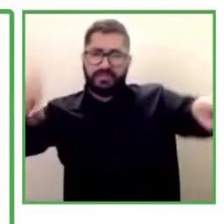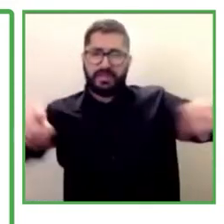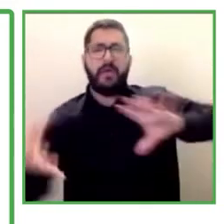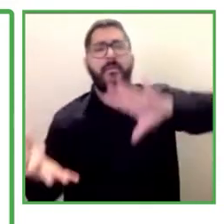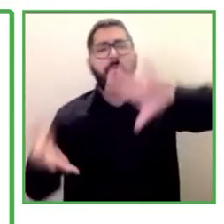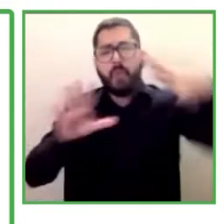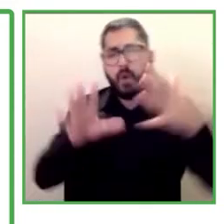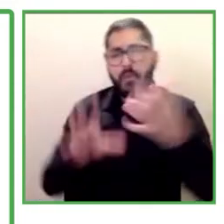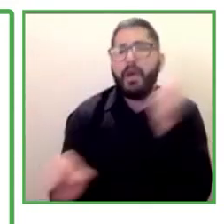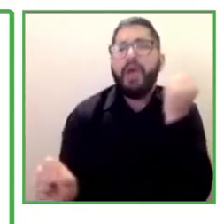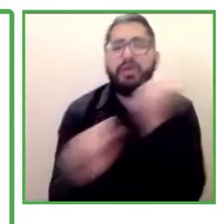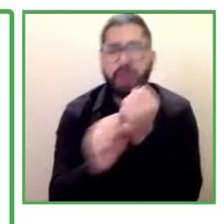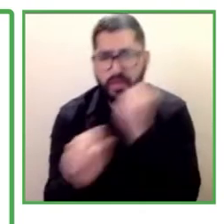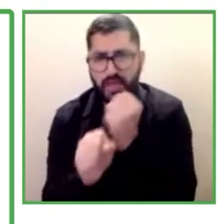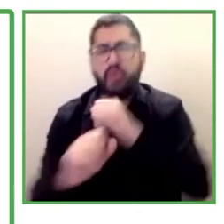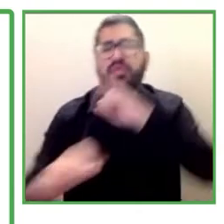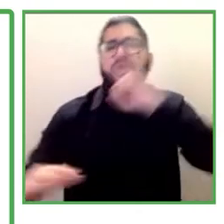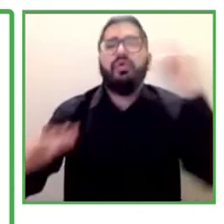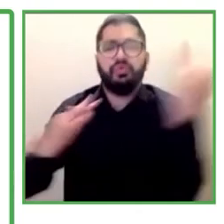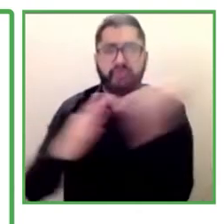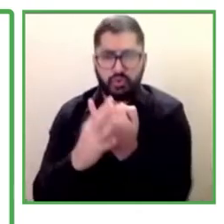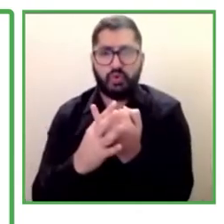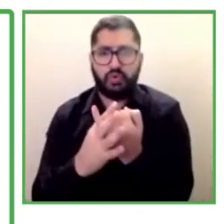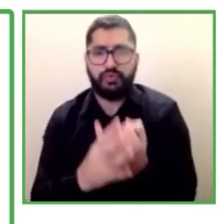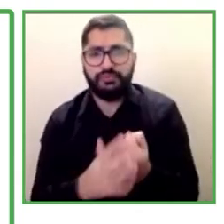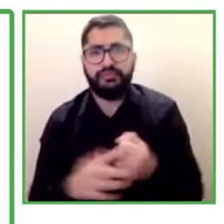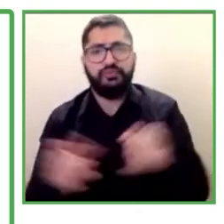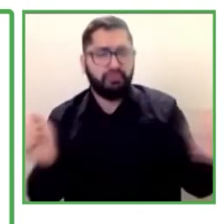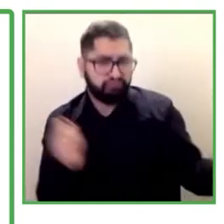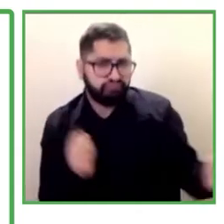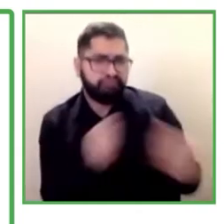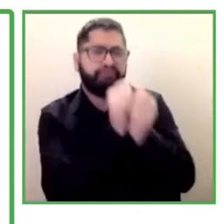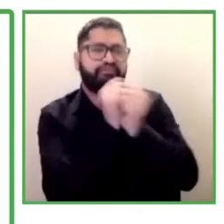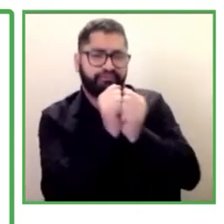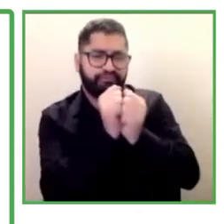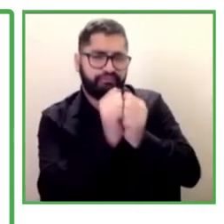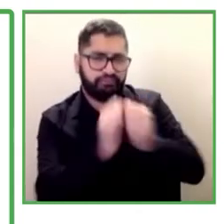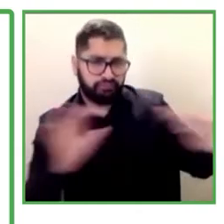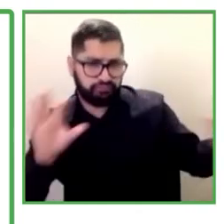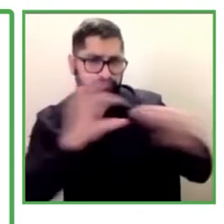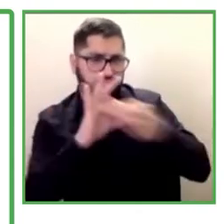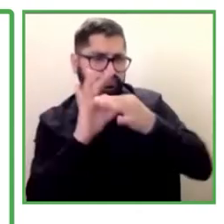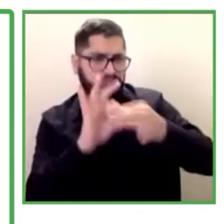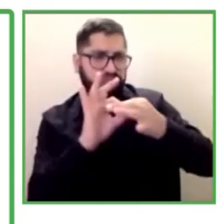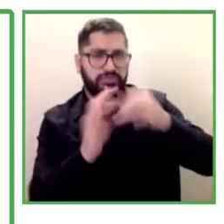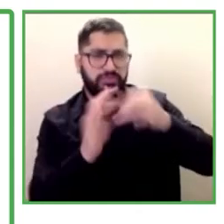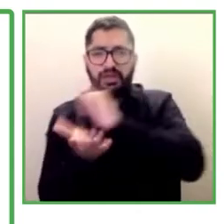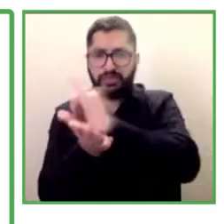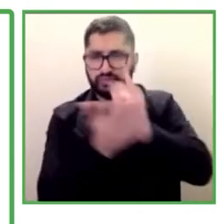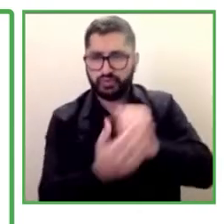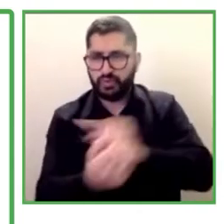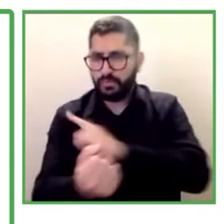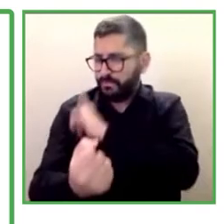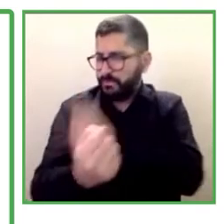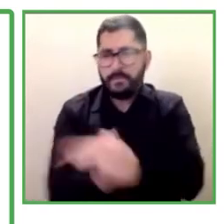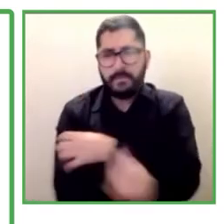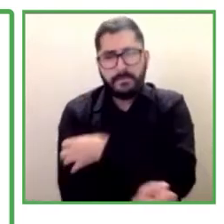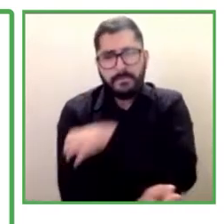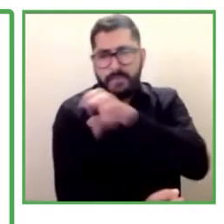con esas instituciones que en ocasiones, a fuerza de necesidad, no desde el sector trabajo, sino desde otros